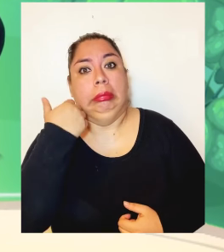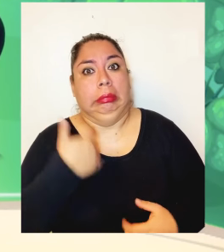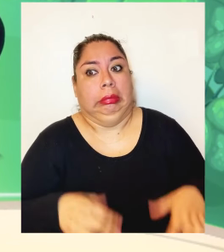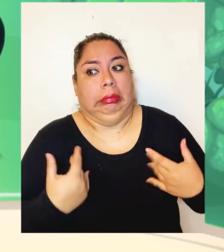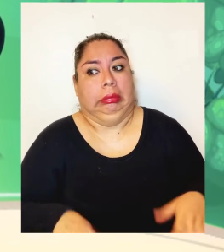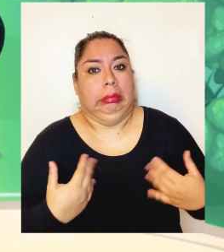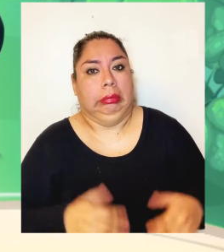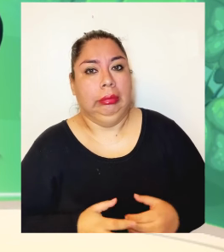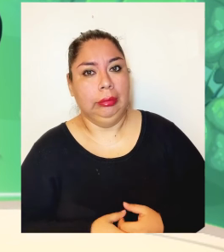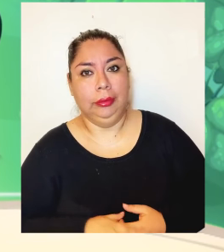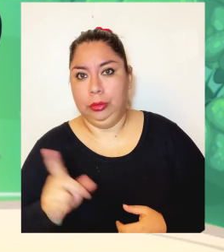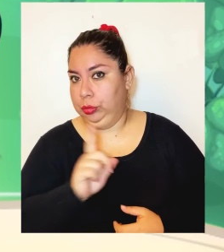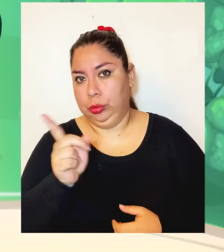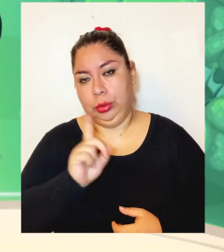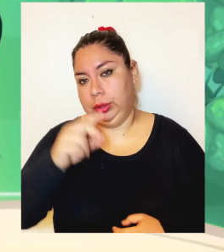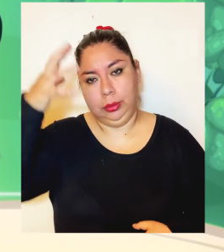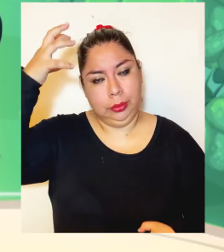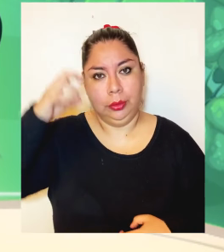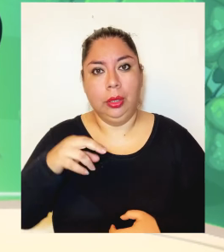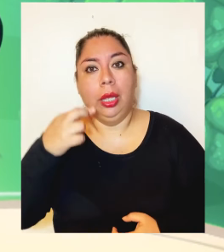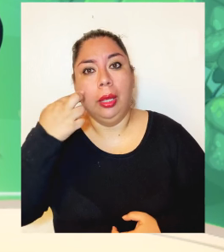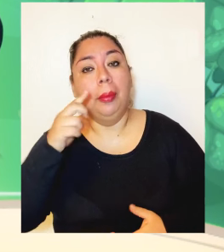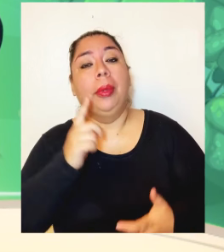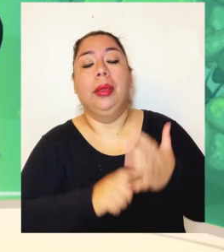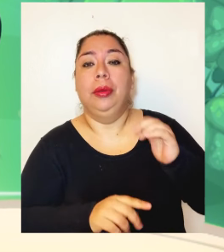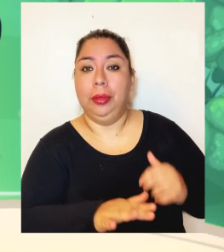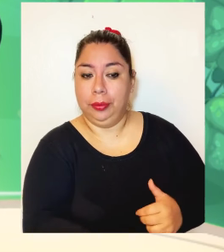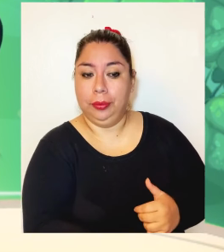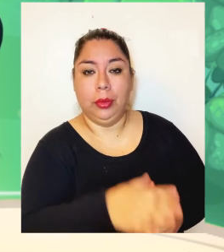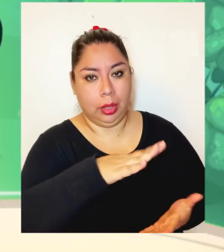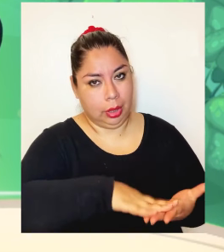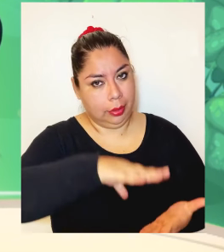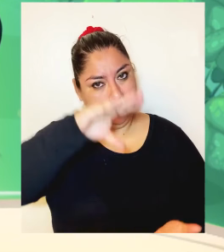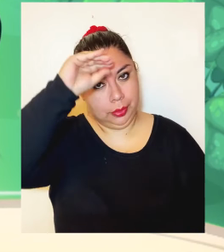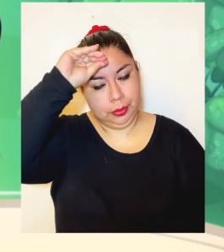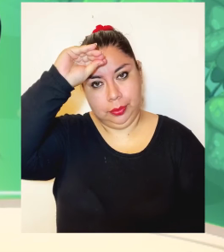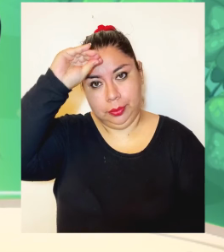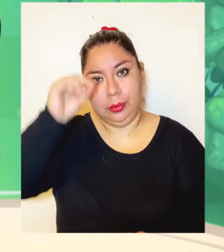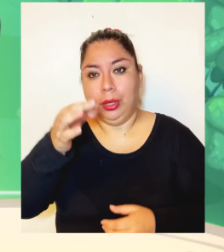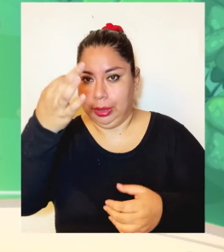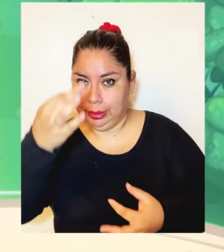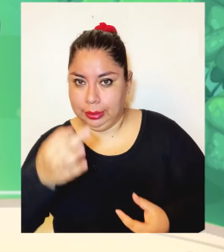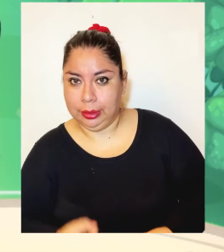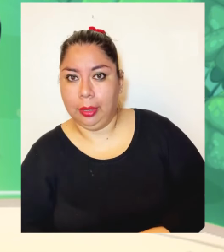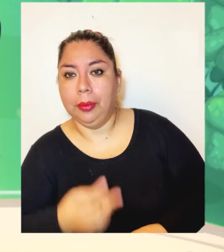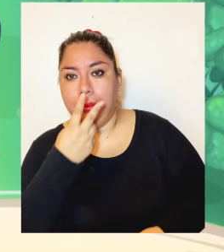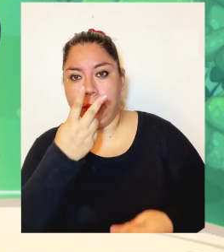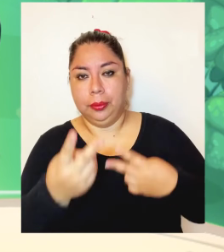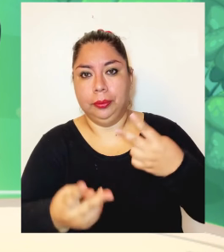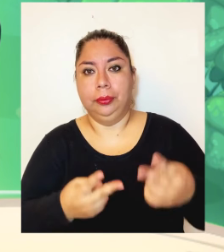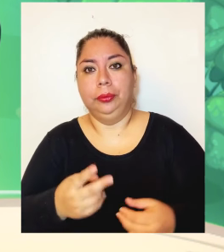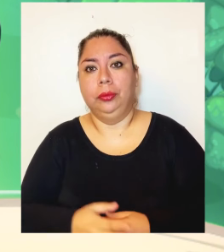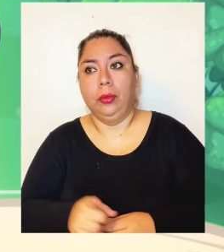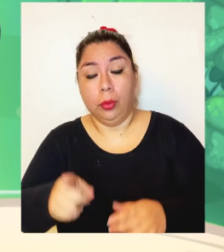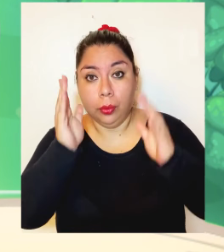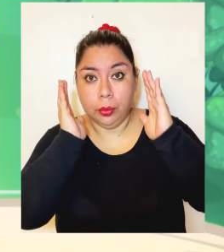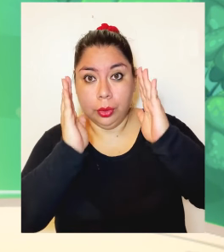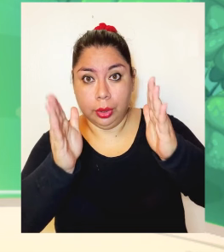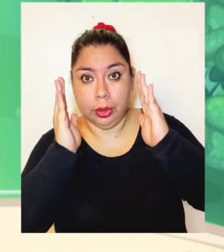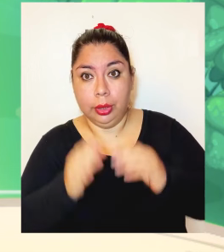no era. Pero Emilia aprendió a que siempre debía estar muy atenta y tener